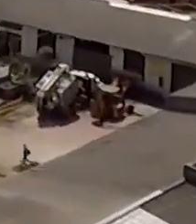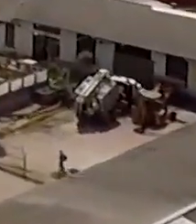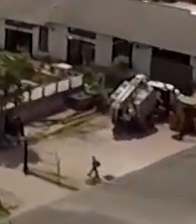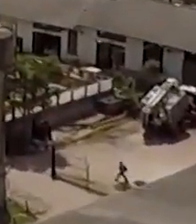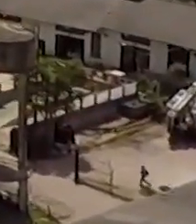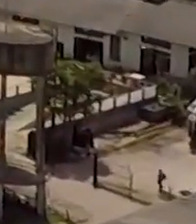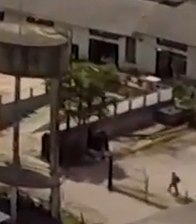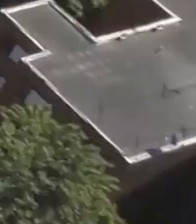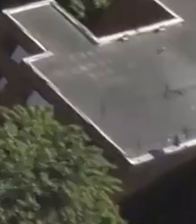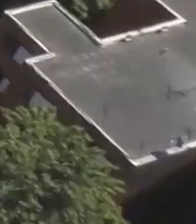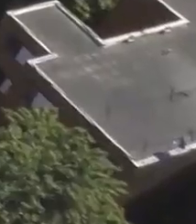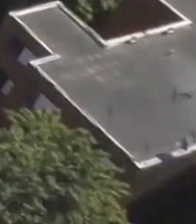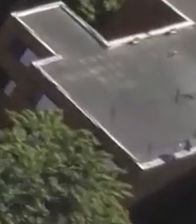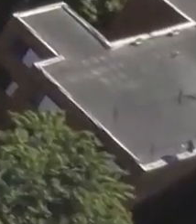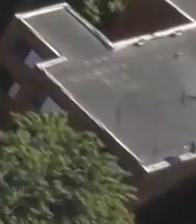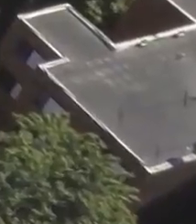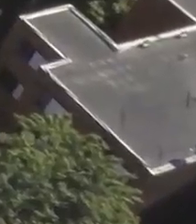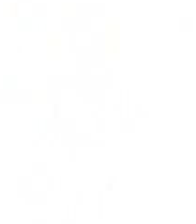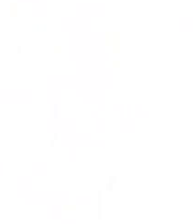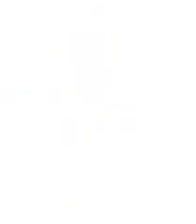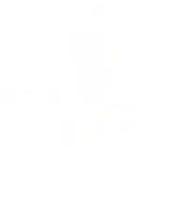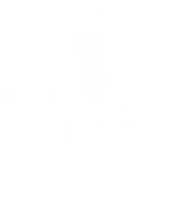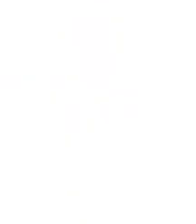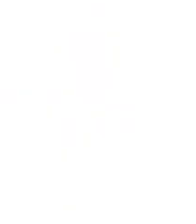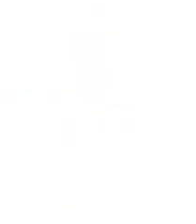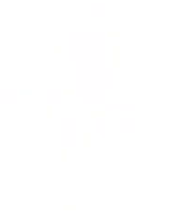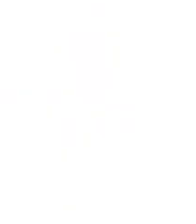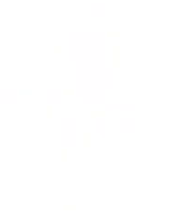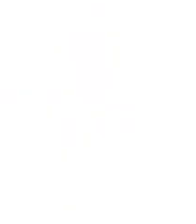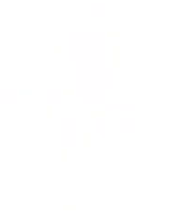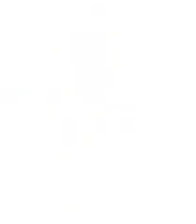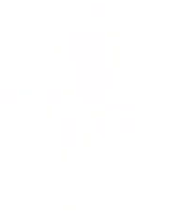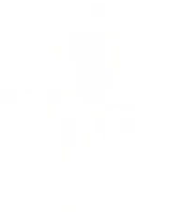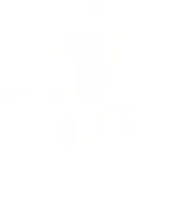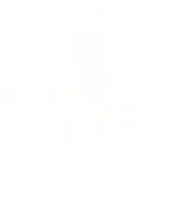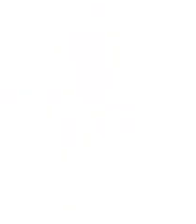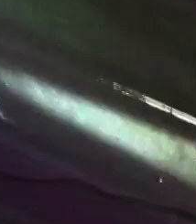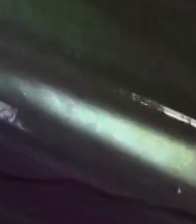por la Federación. Sábado 14, 9:30 horas. Complejo Habitacional, Boulevard Artigas.